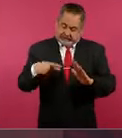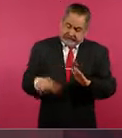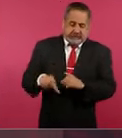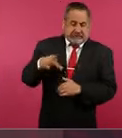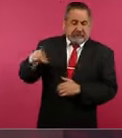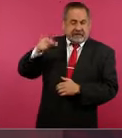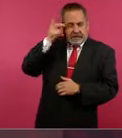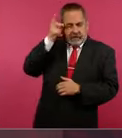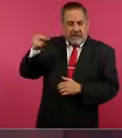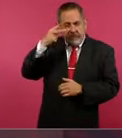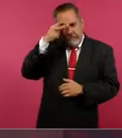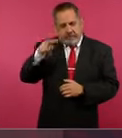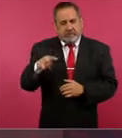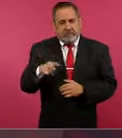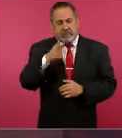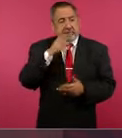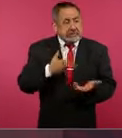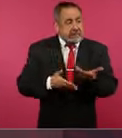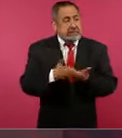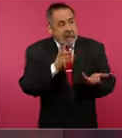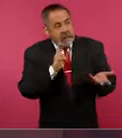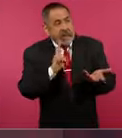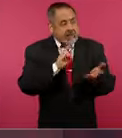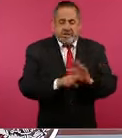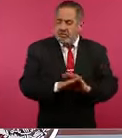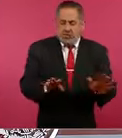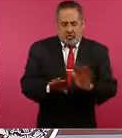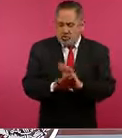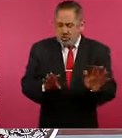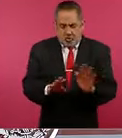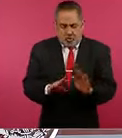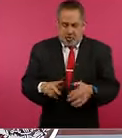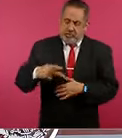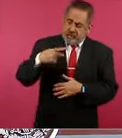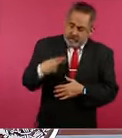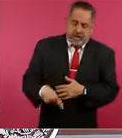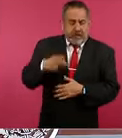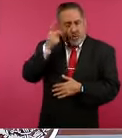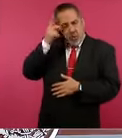a negociación de ningún tipo,